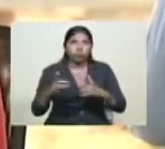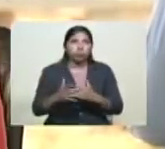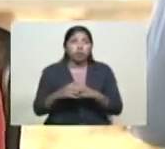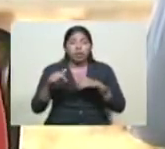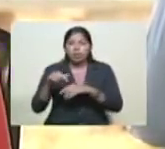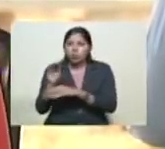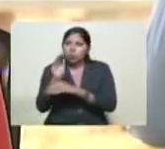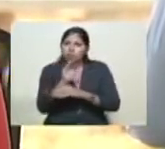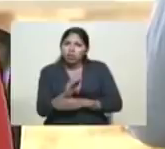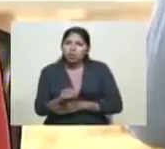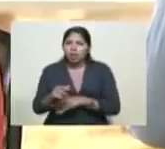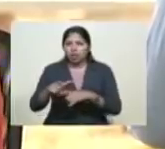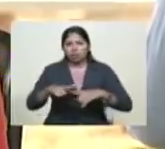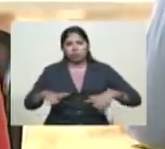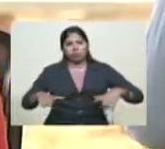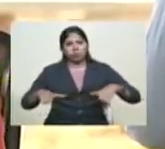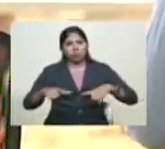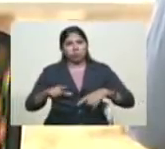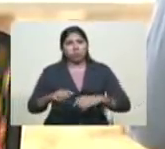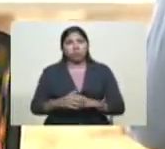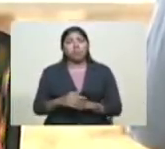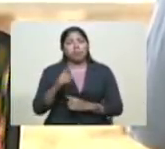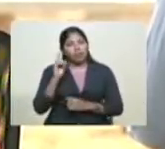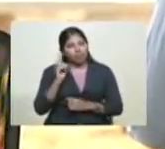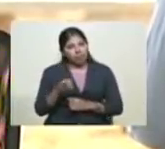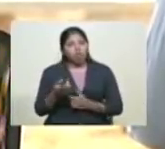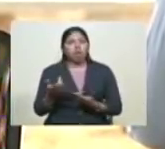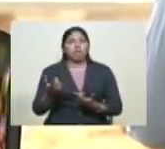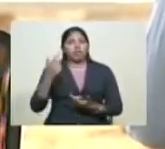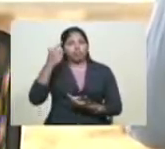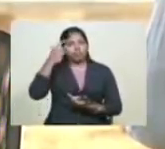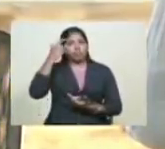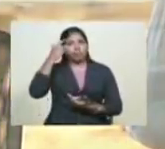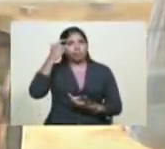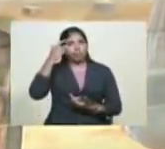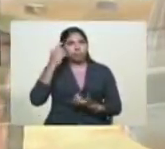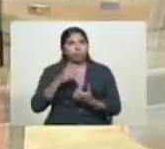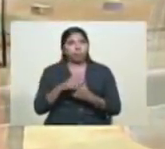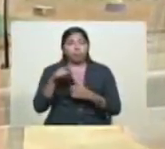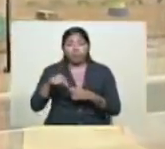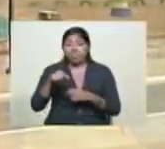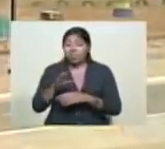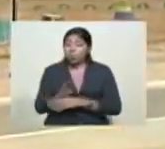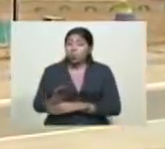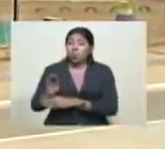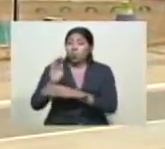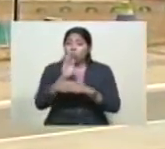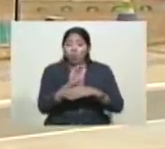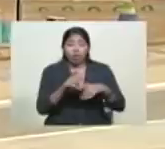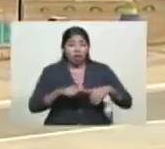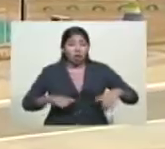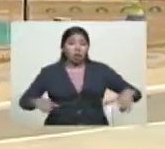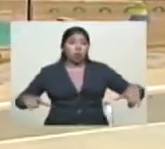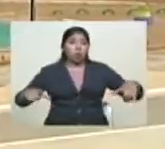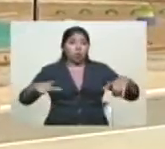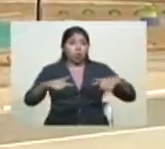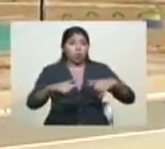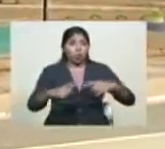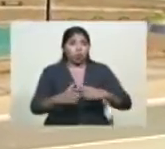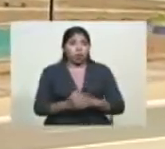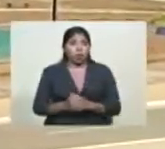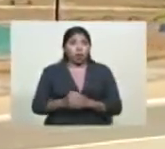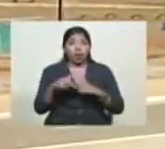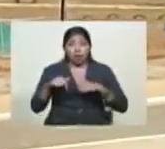estos espacios. Yo creo que ese es el primer reto que ustedes deben darse. Conservar estos espacios, y donde aquí vemos